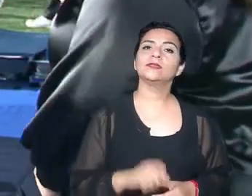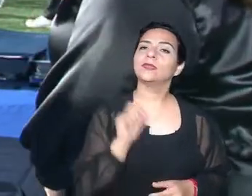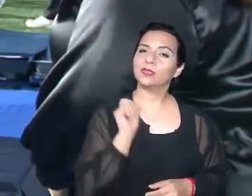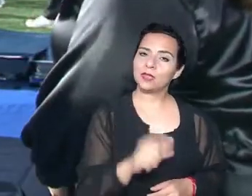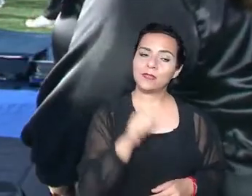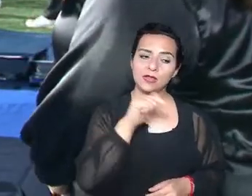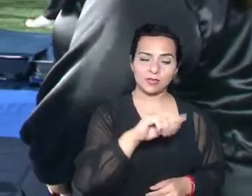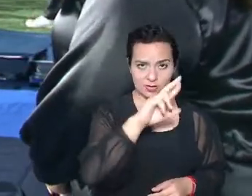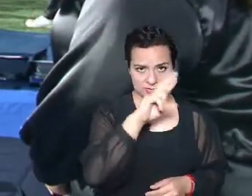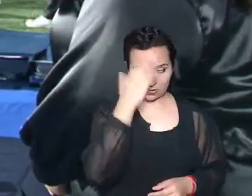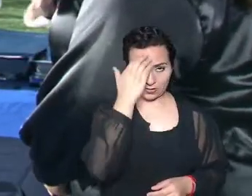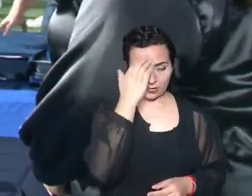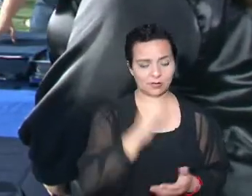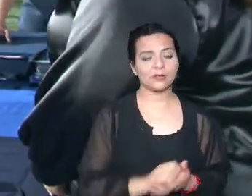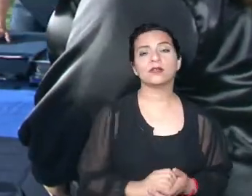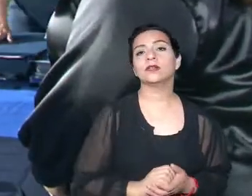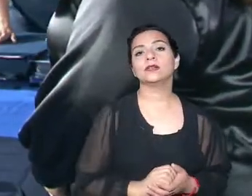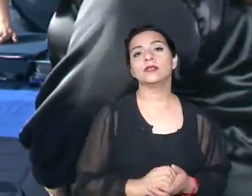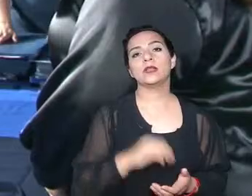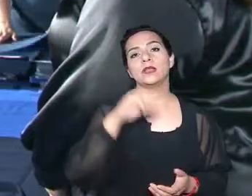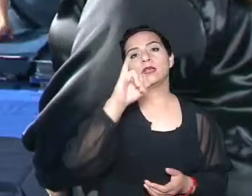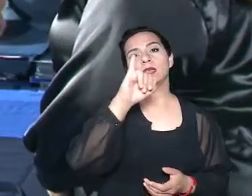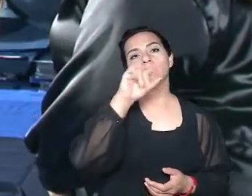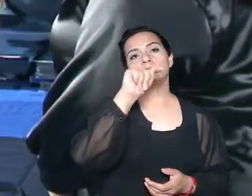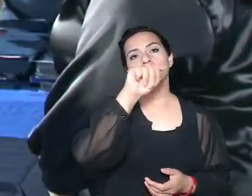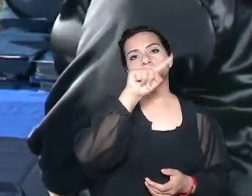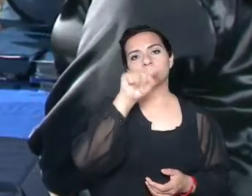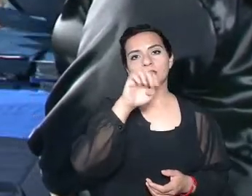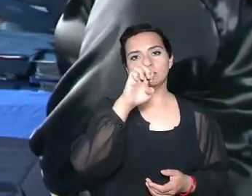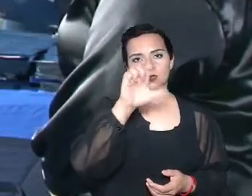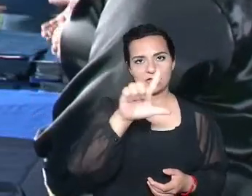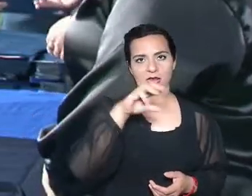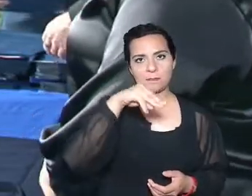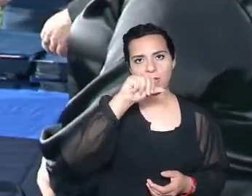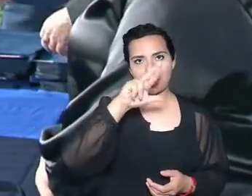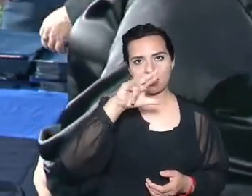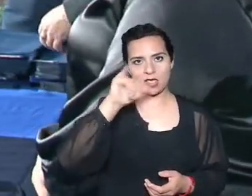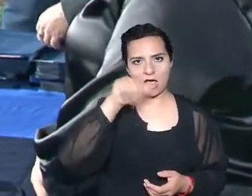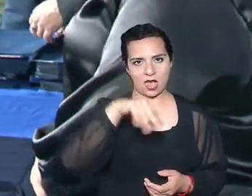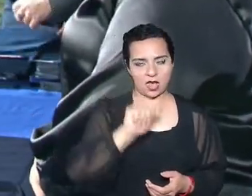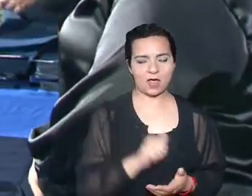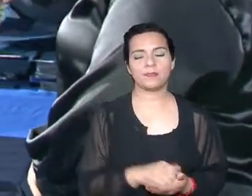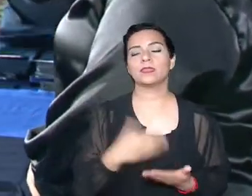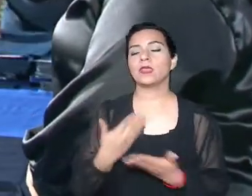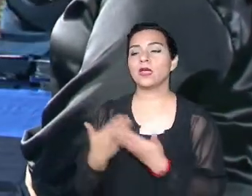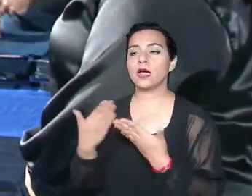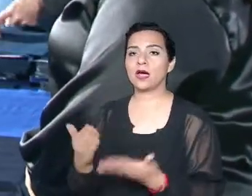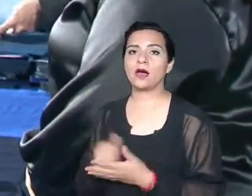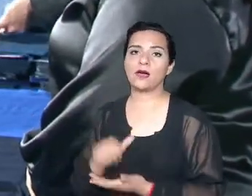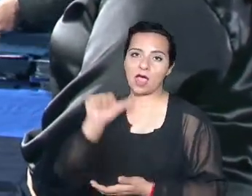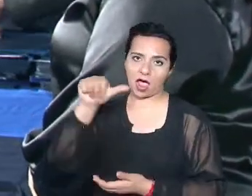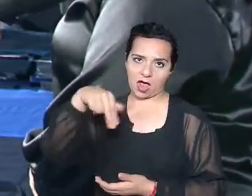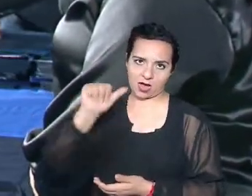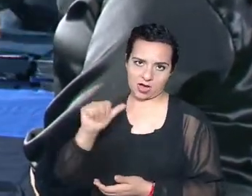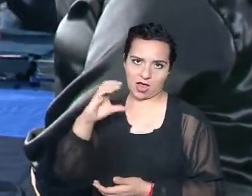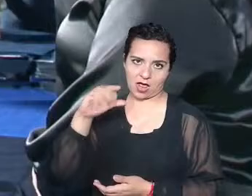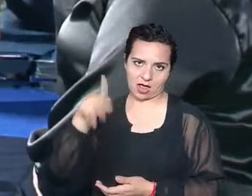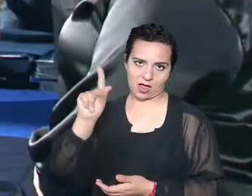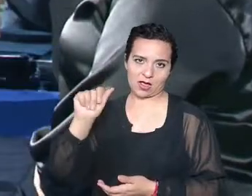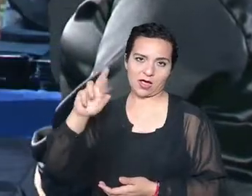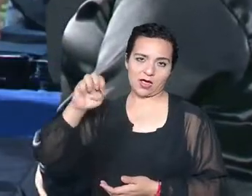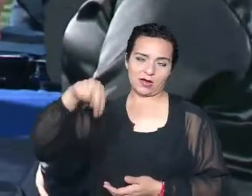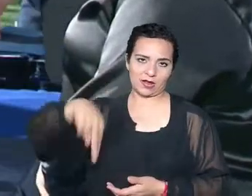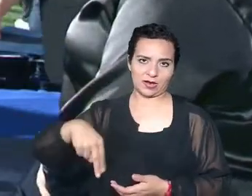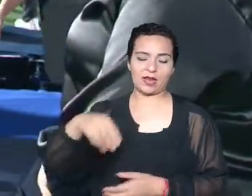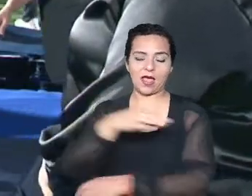Recibe su reconocimiento Itzel Mariana Salas Rodela. Toca el turno para Ana Karen Bernal Ramírez, quien